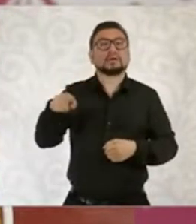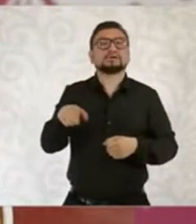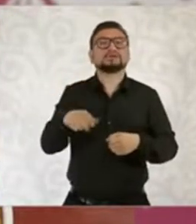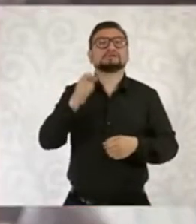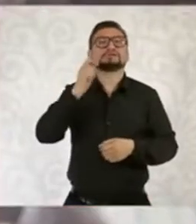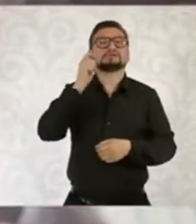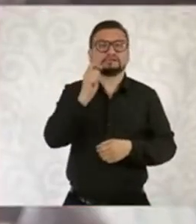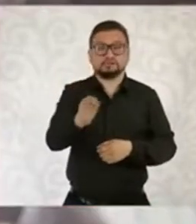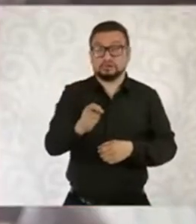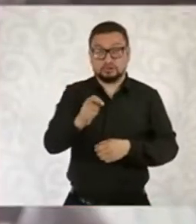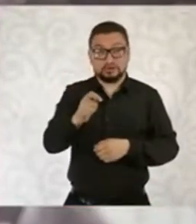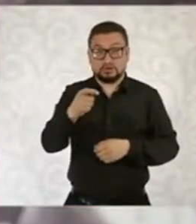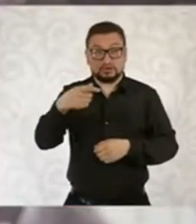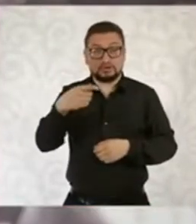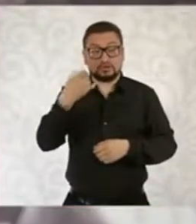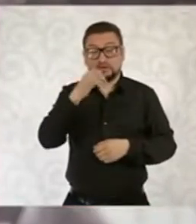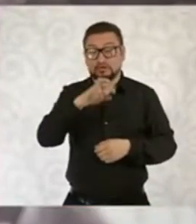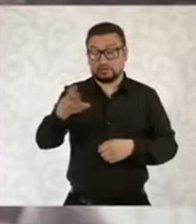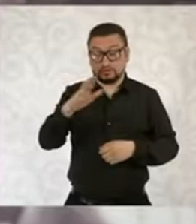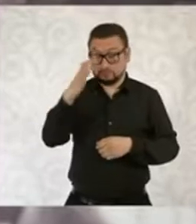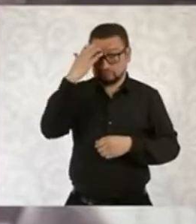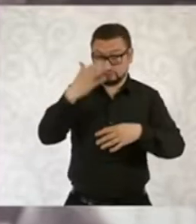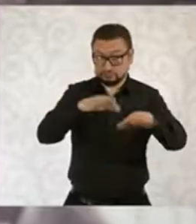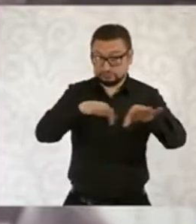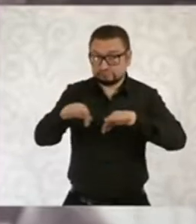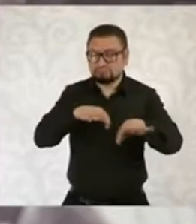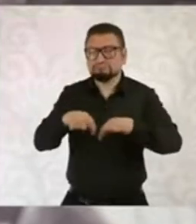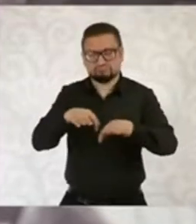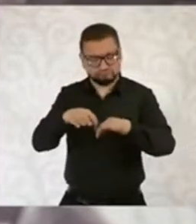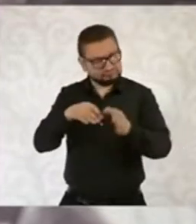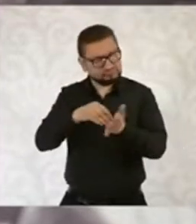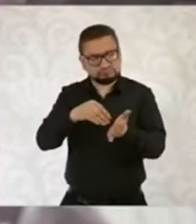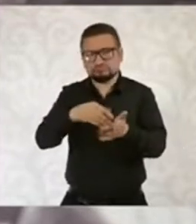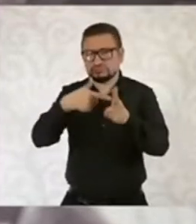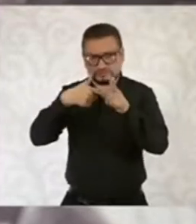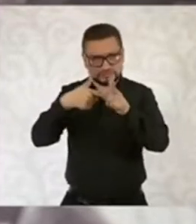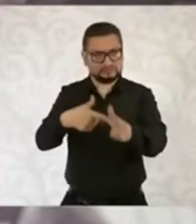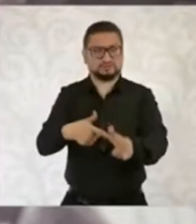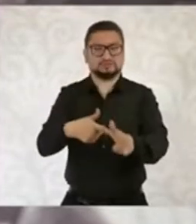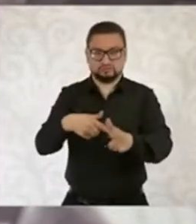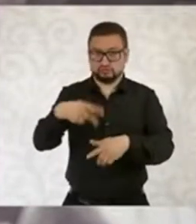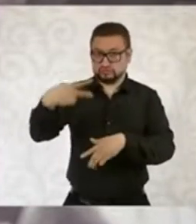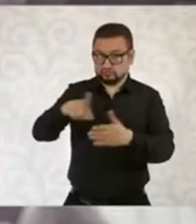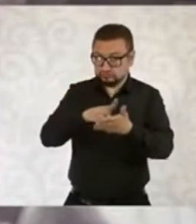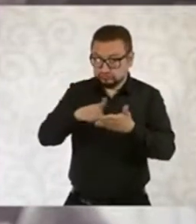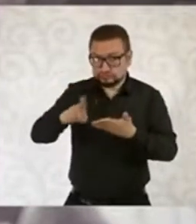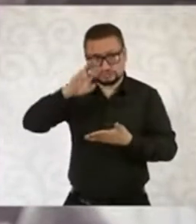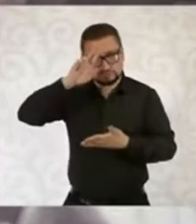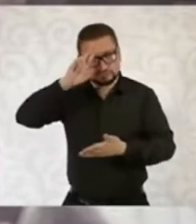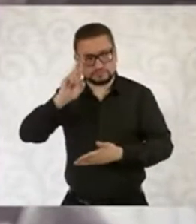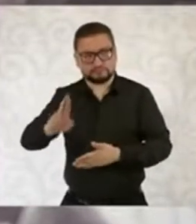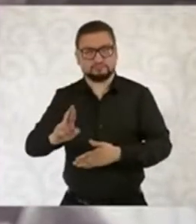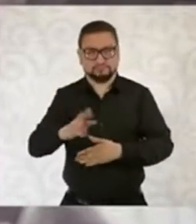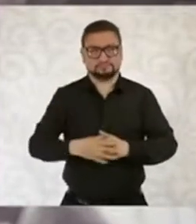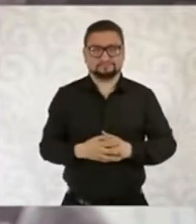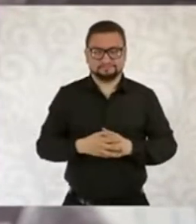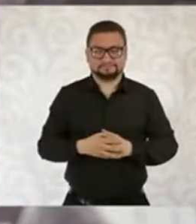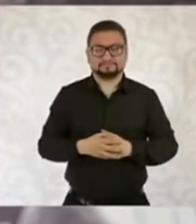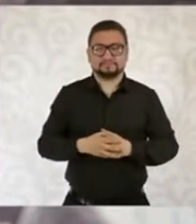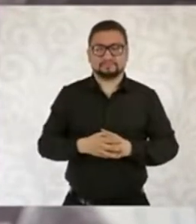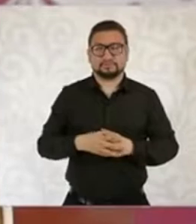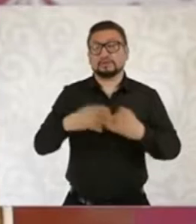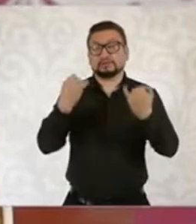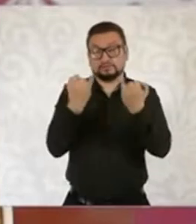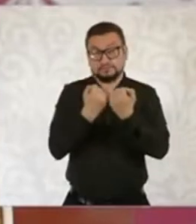traduciendo en un no reconocimiento como trabajadoras y trabajadores y la denegación de sus derechos, así como el establecimiento